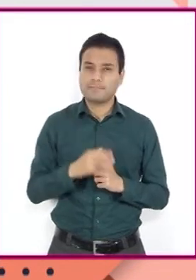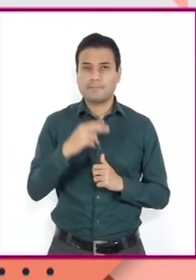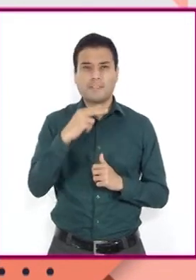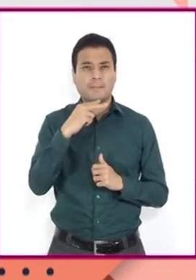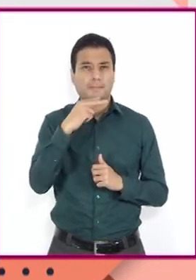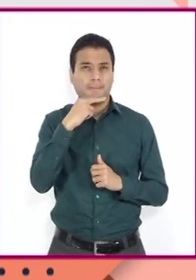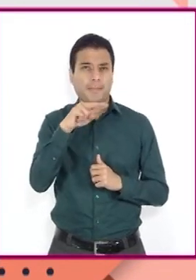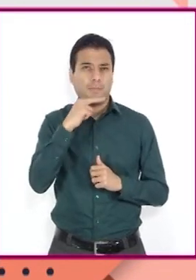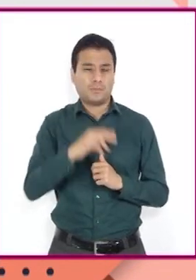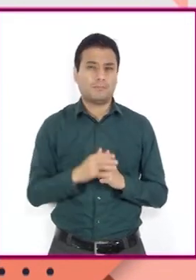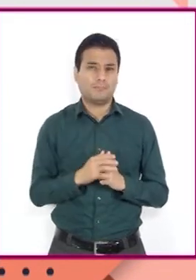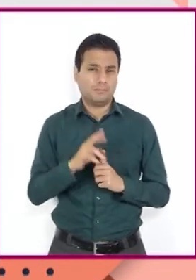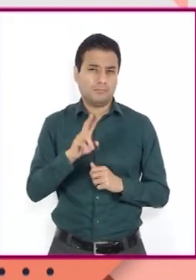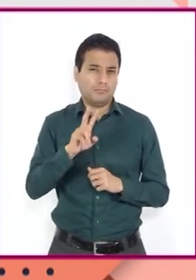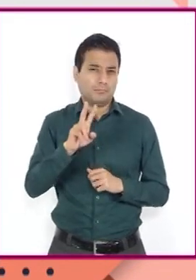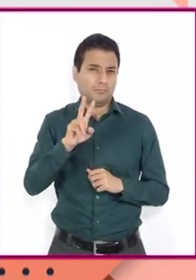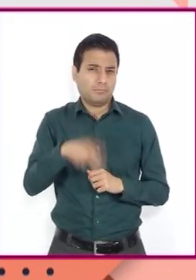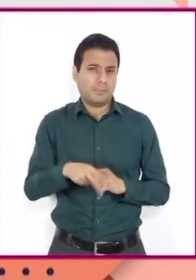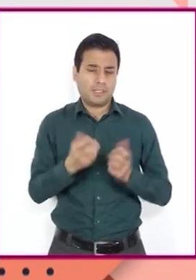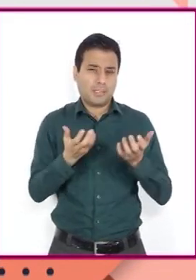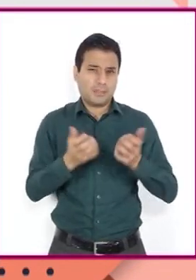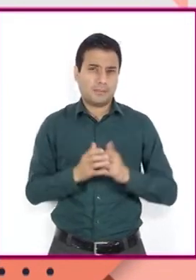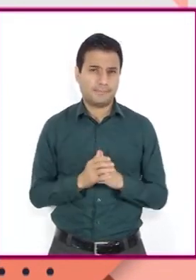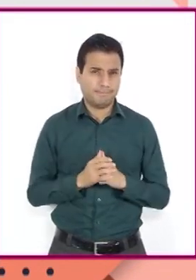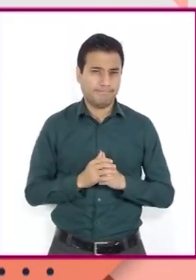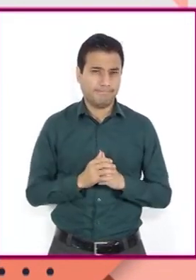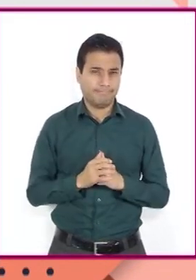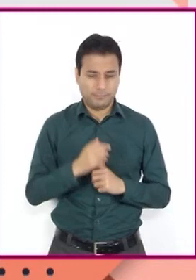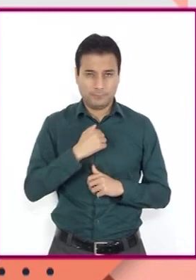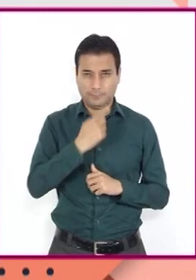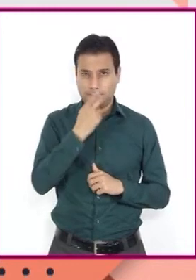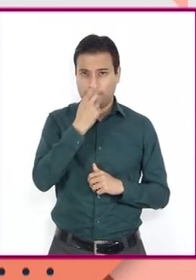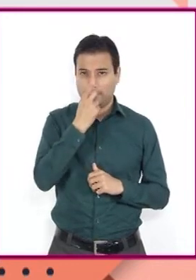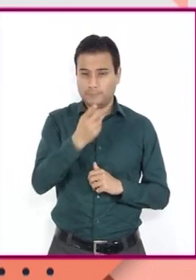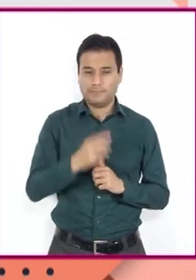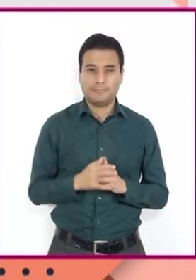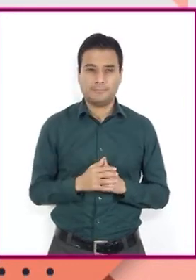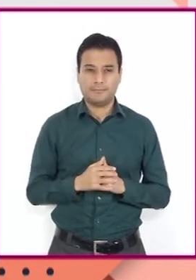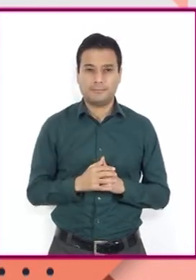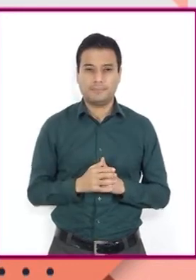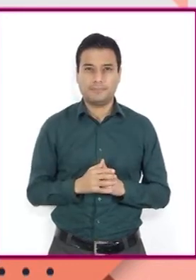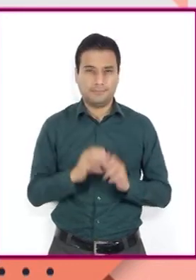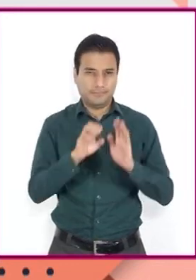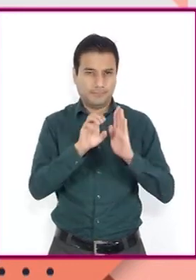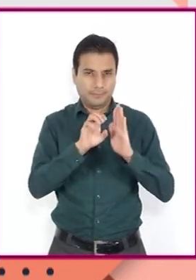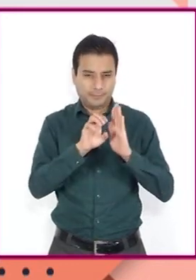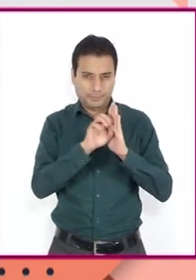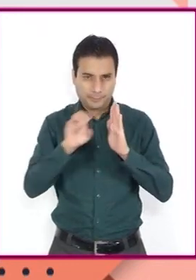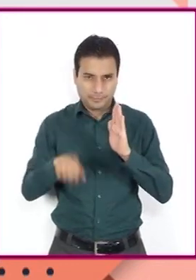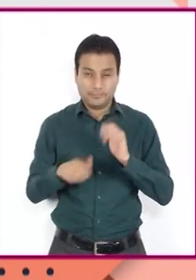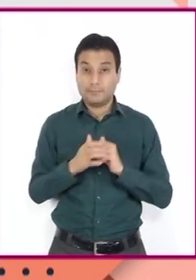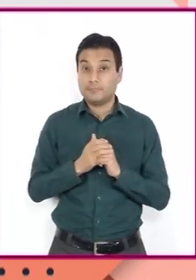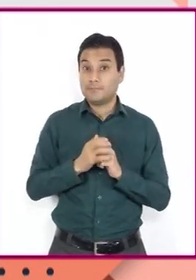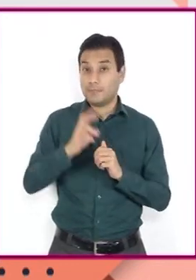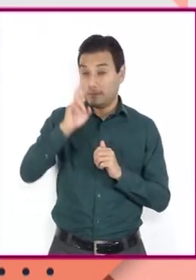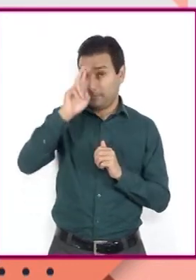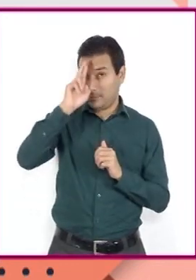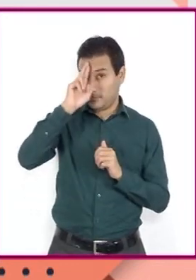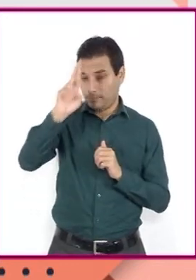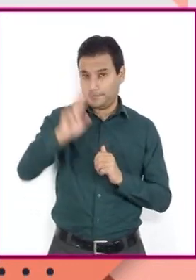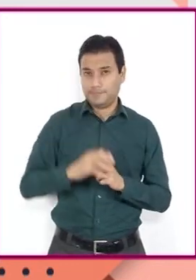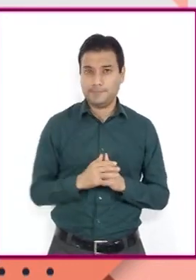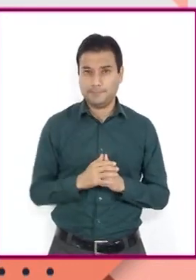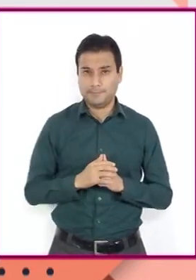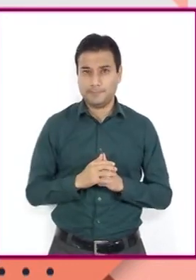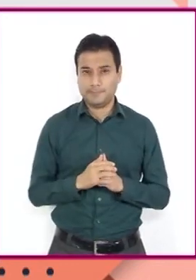como un hecho real o que seguramente se llevará a cabo. Podemos observar que el verbo es respetará y